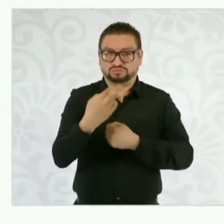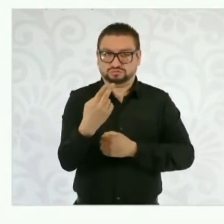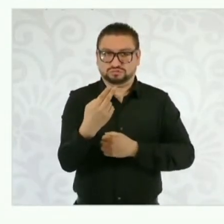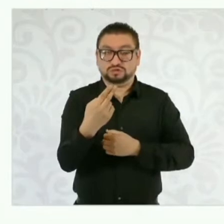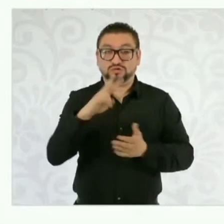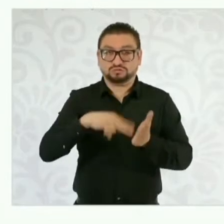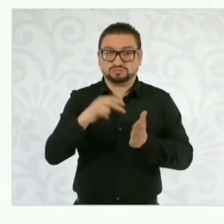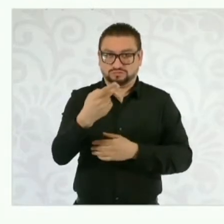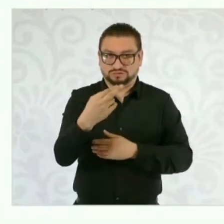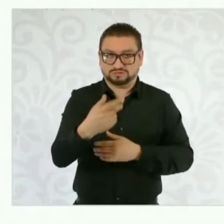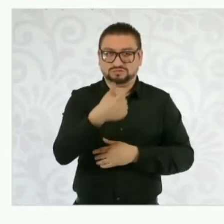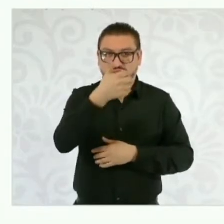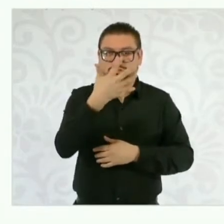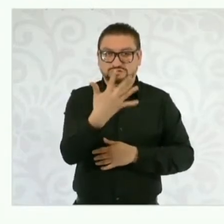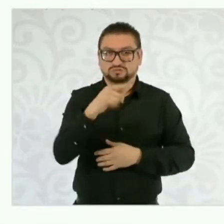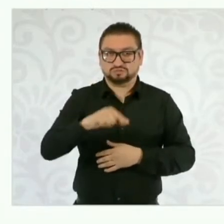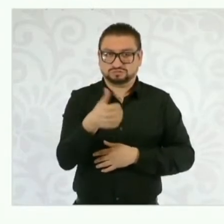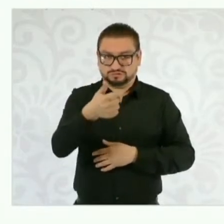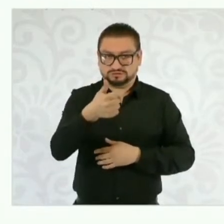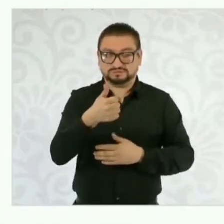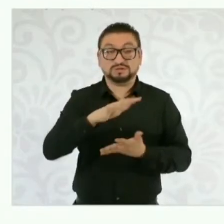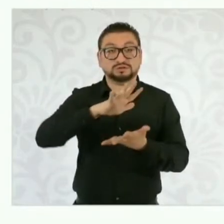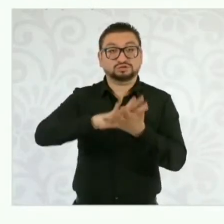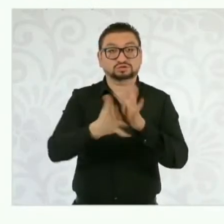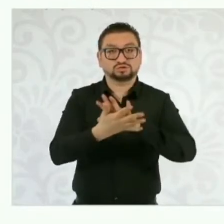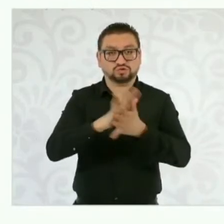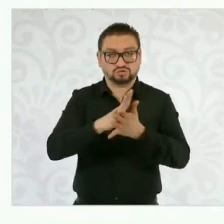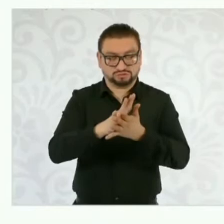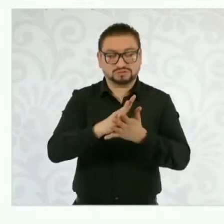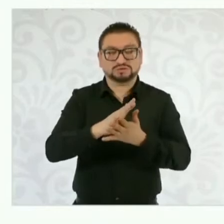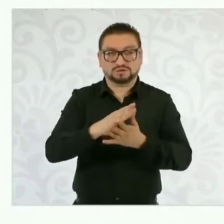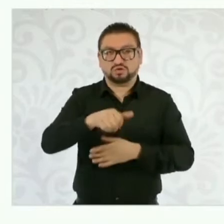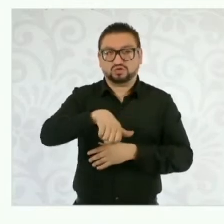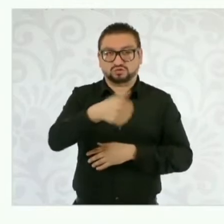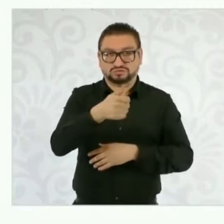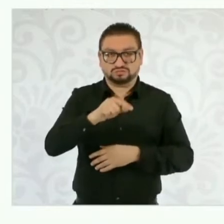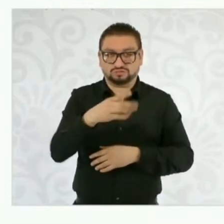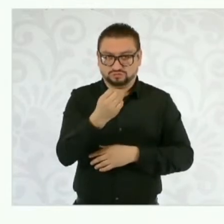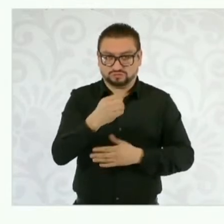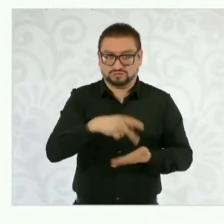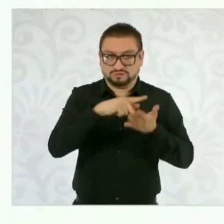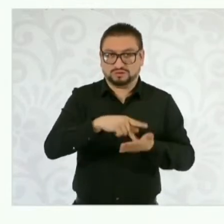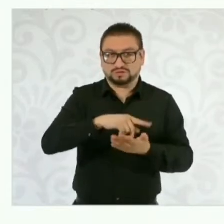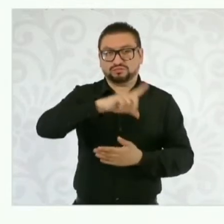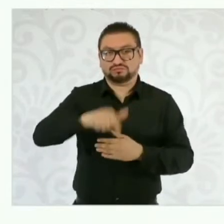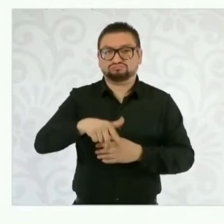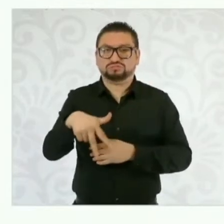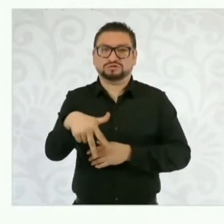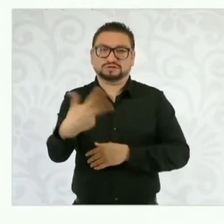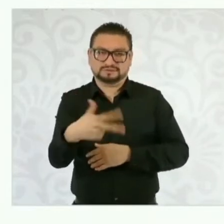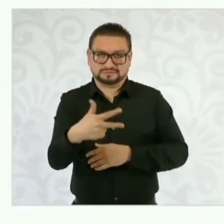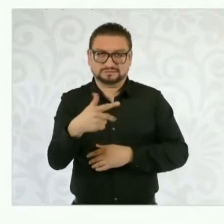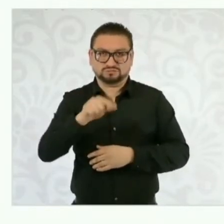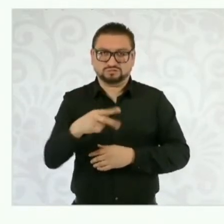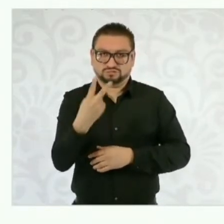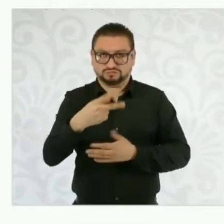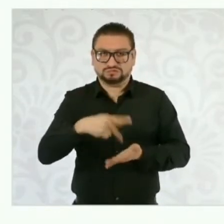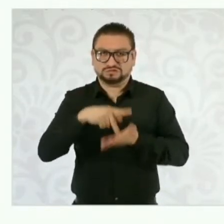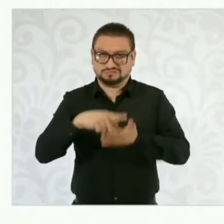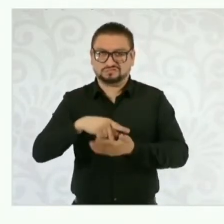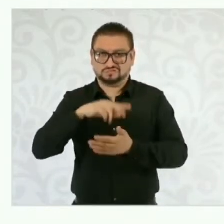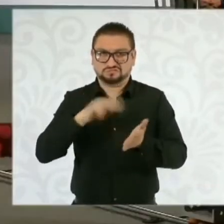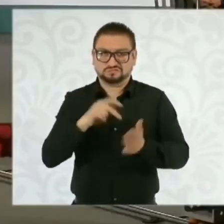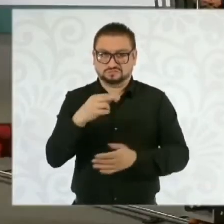serán 5.6, y de tortilla de 11.9 kilos pasarán a 13.2 kilogramos.